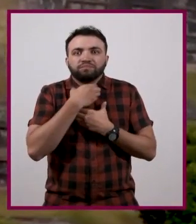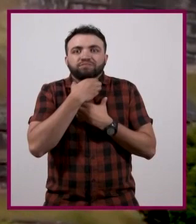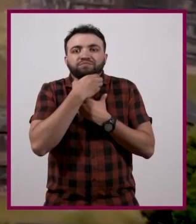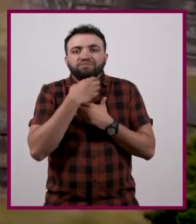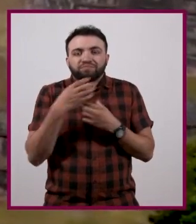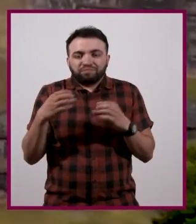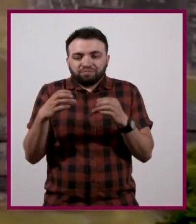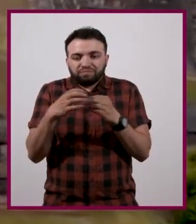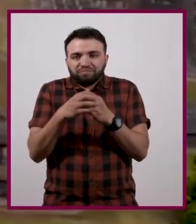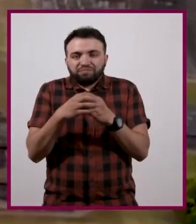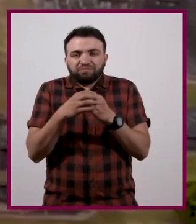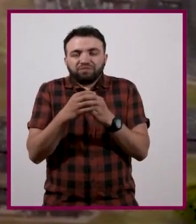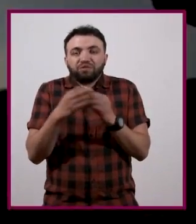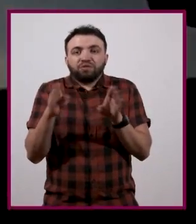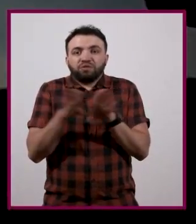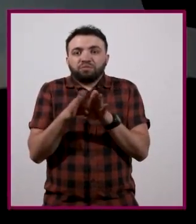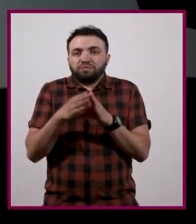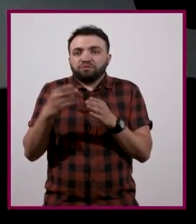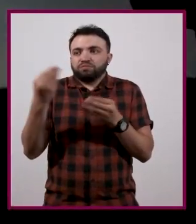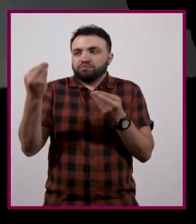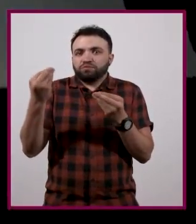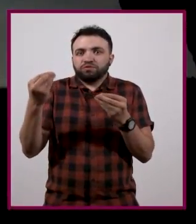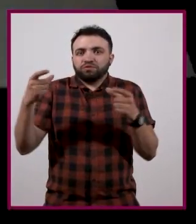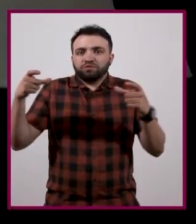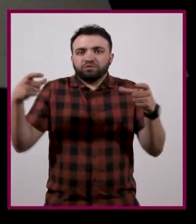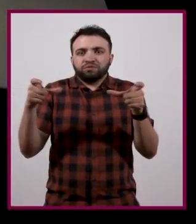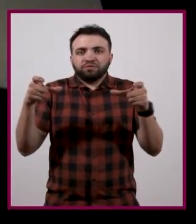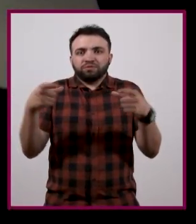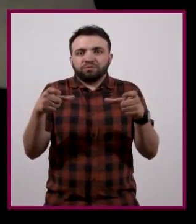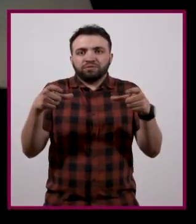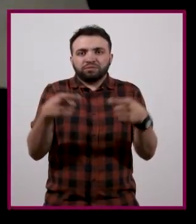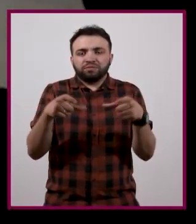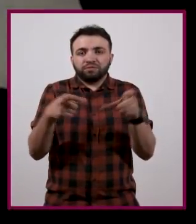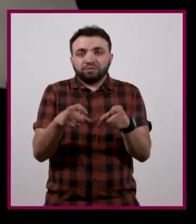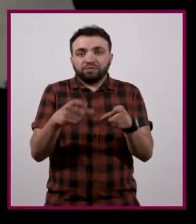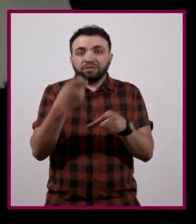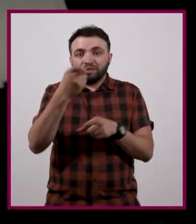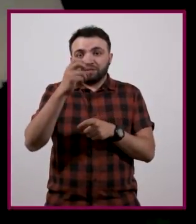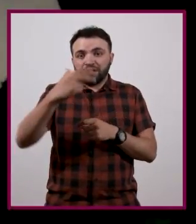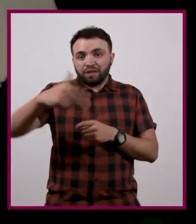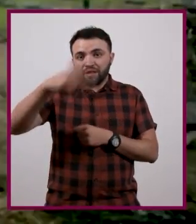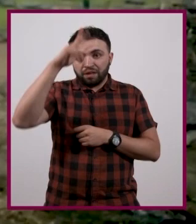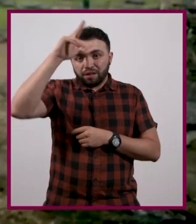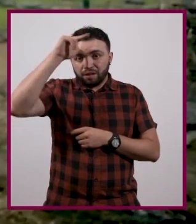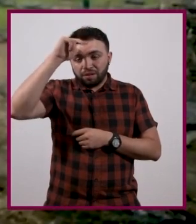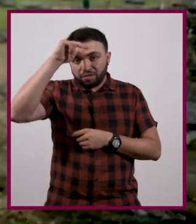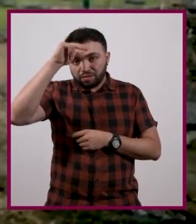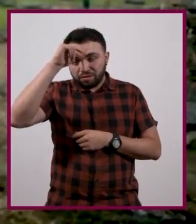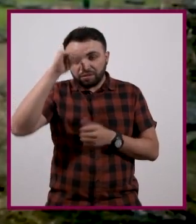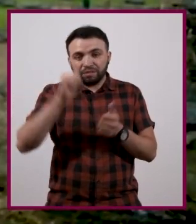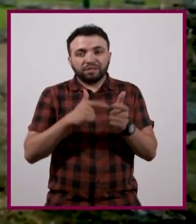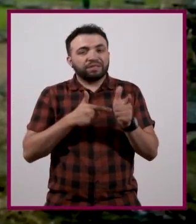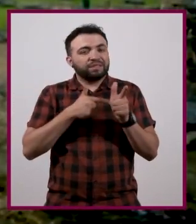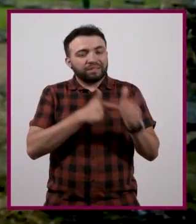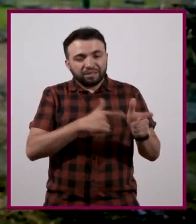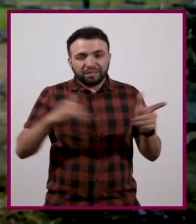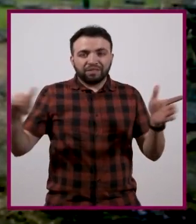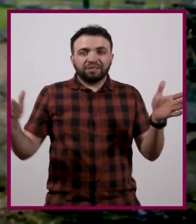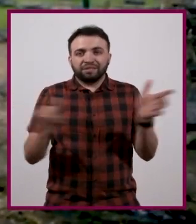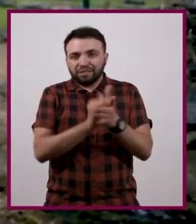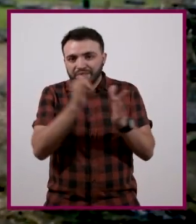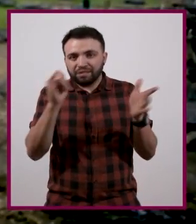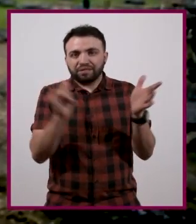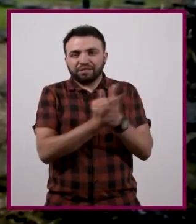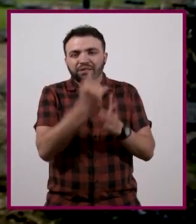están disminuyendo, el 13 Conejo y su linaje siguen construyendo a todo lo que